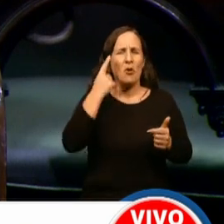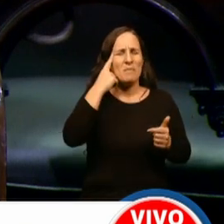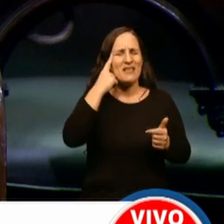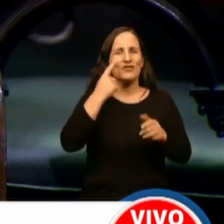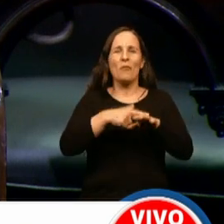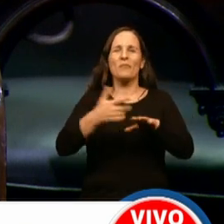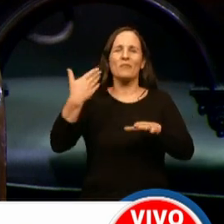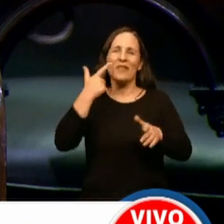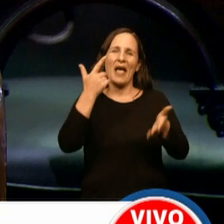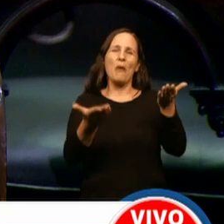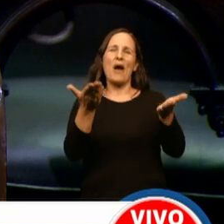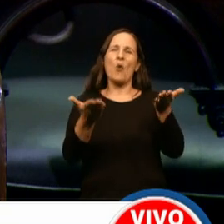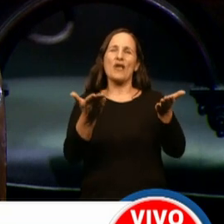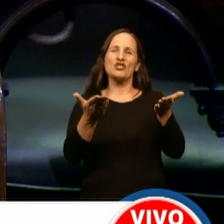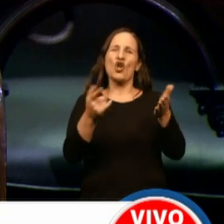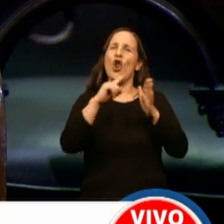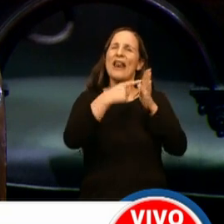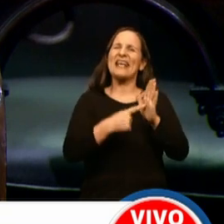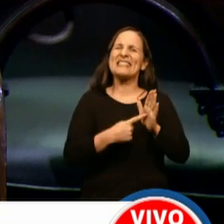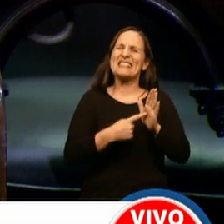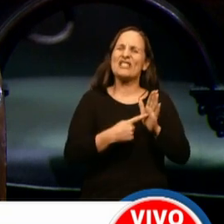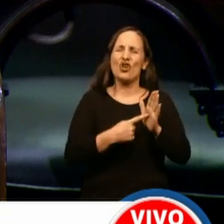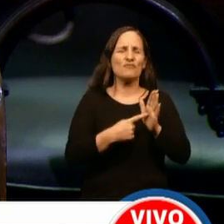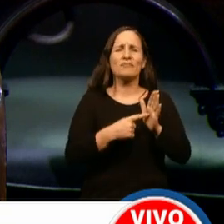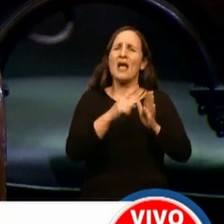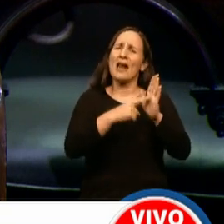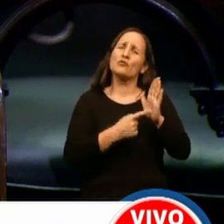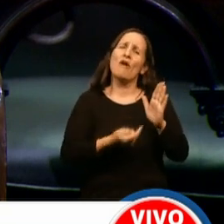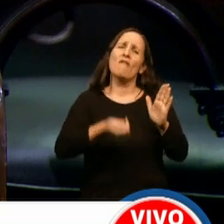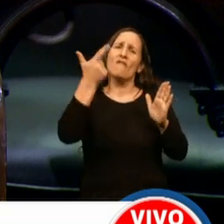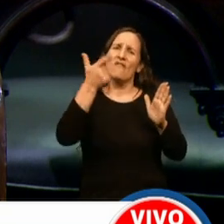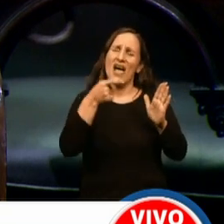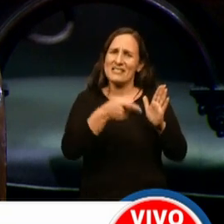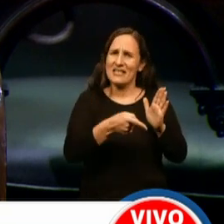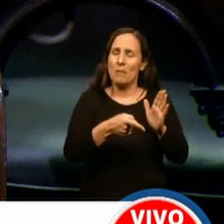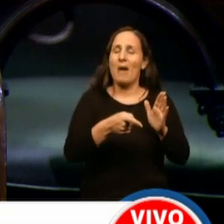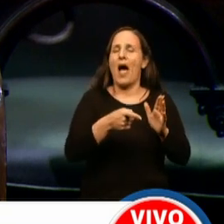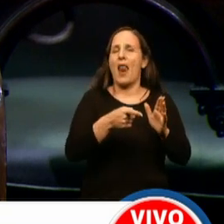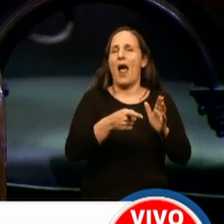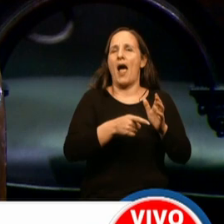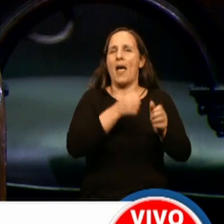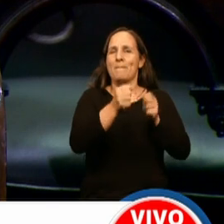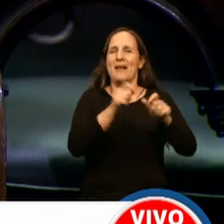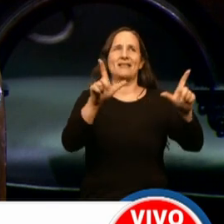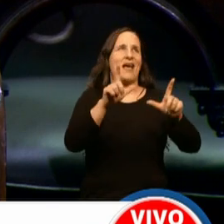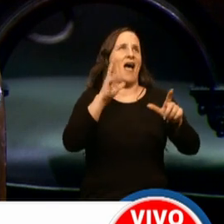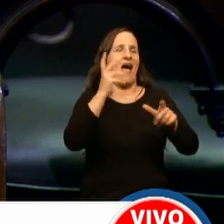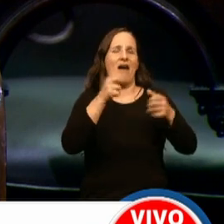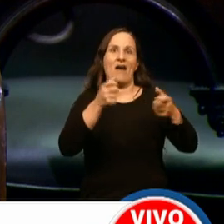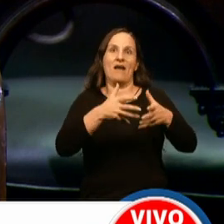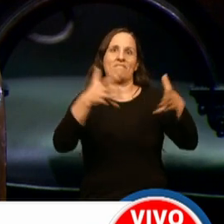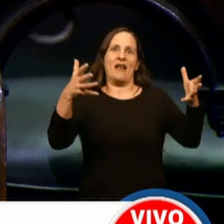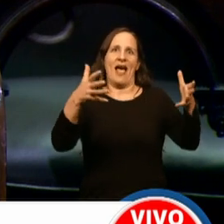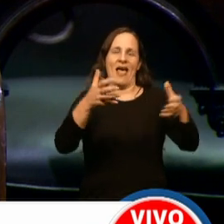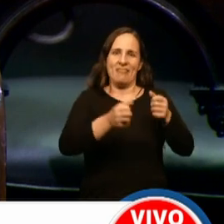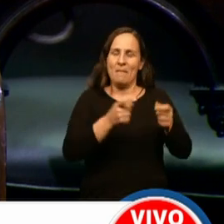de lo que significan estos requisitos miren estos requisitos son muy fáciles para cumplir para los medios grandes y son casi imposibles de